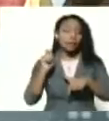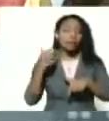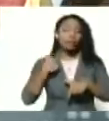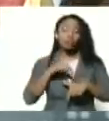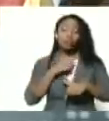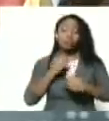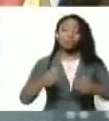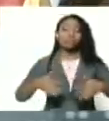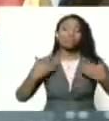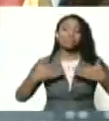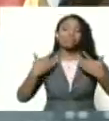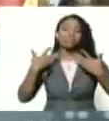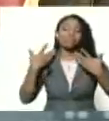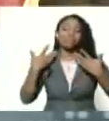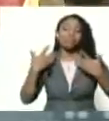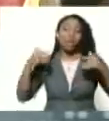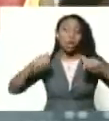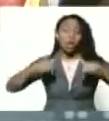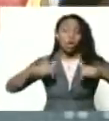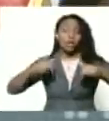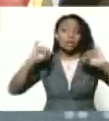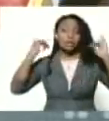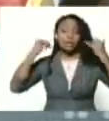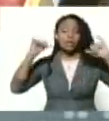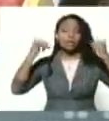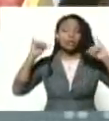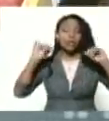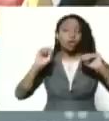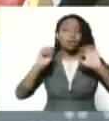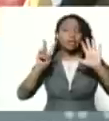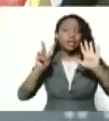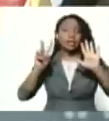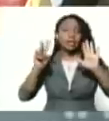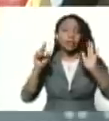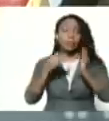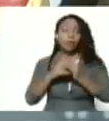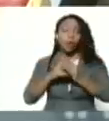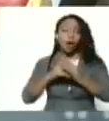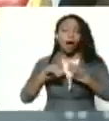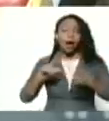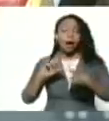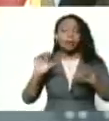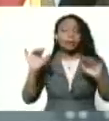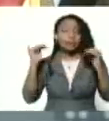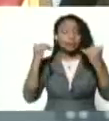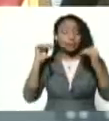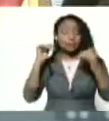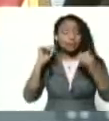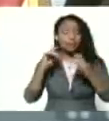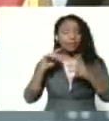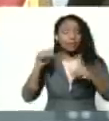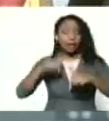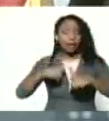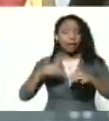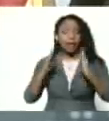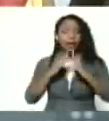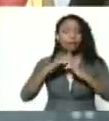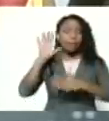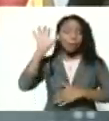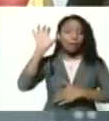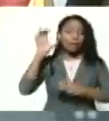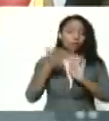muy emocionados, ahorita celebrando nuestro 7º aniversario de la gran misión Hogares de la Patria. Algo muy